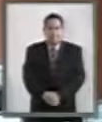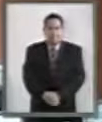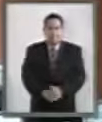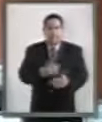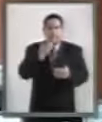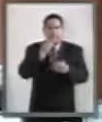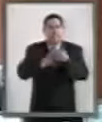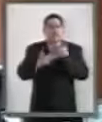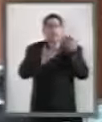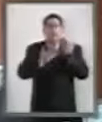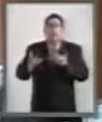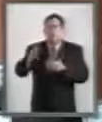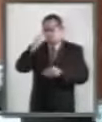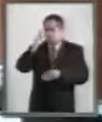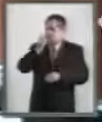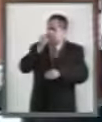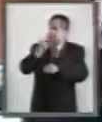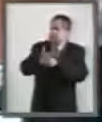Bienvenido, señor secretario.